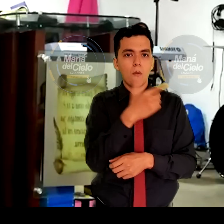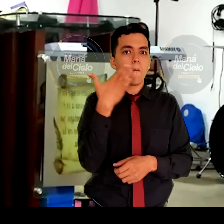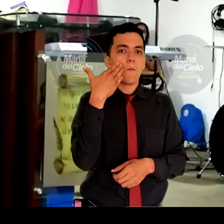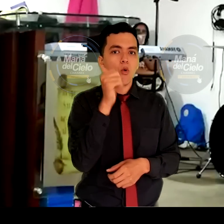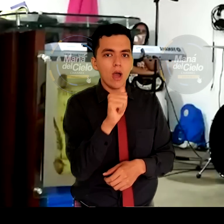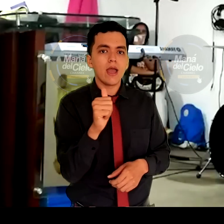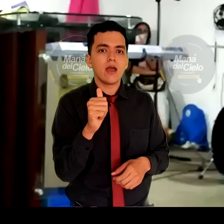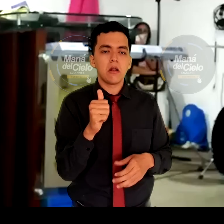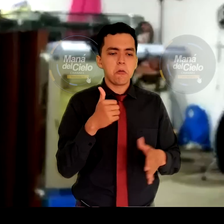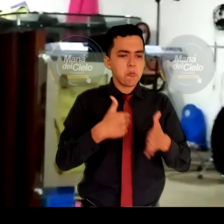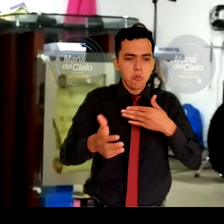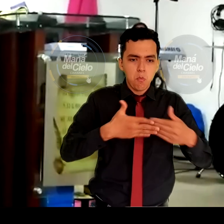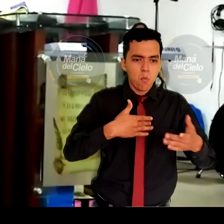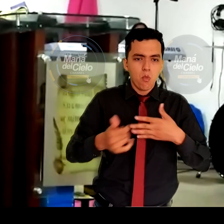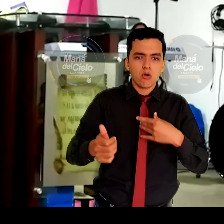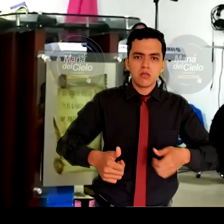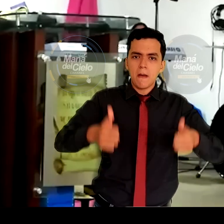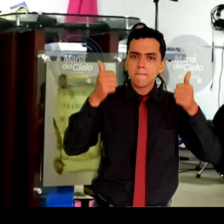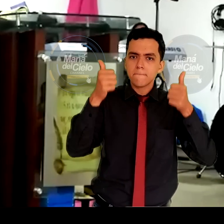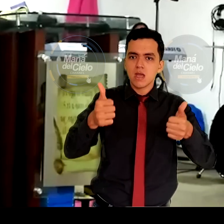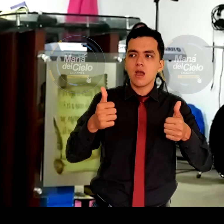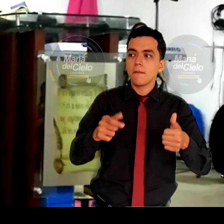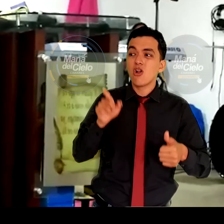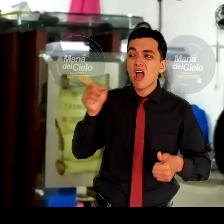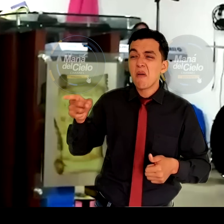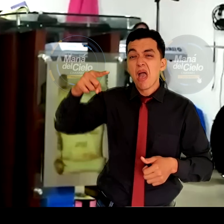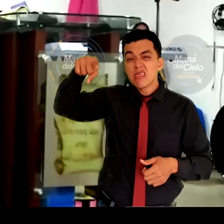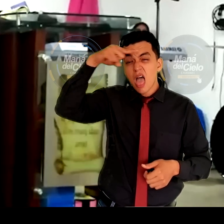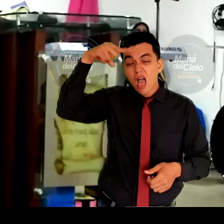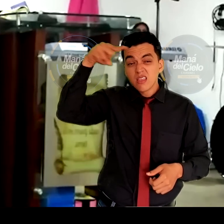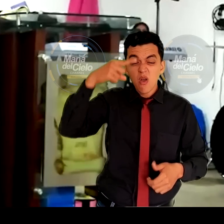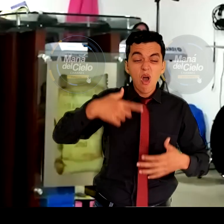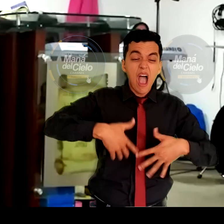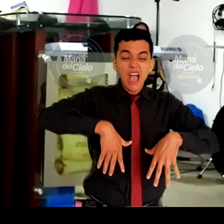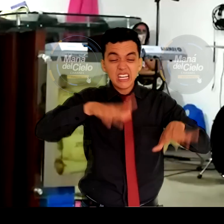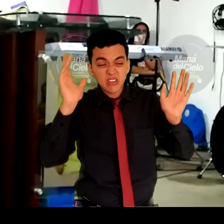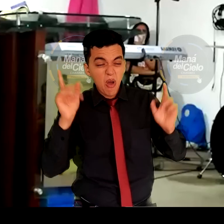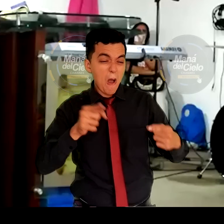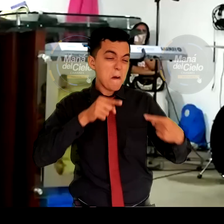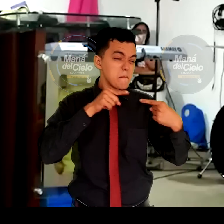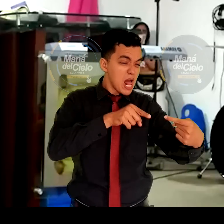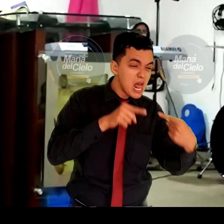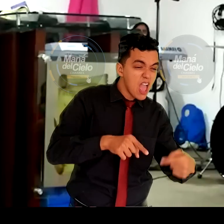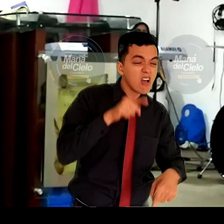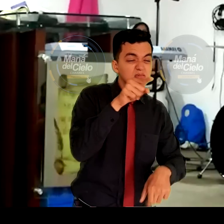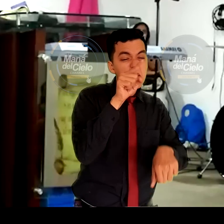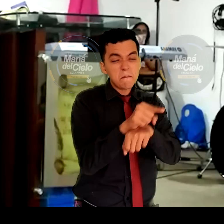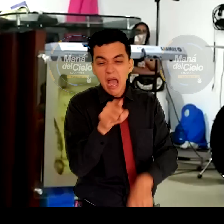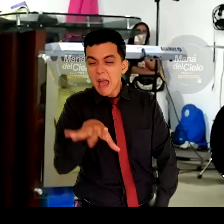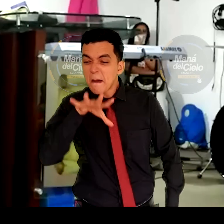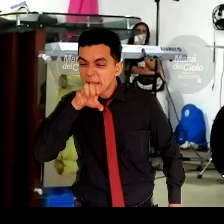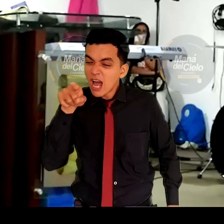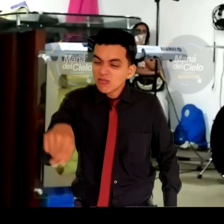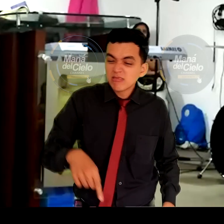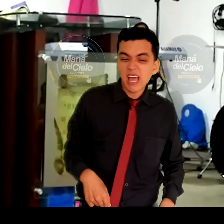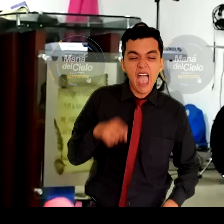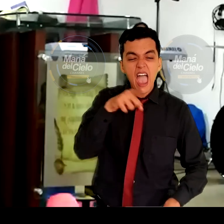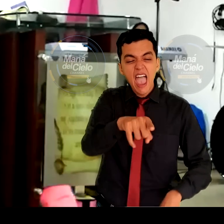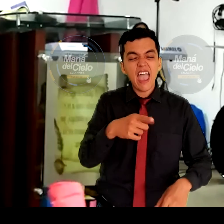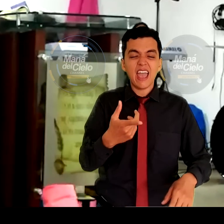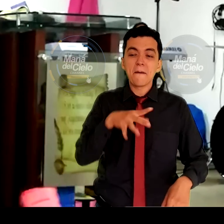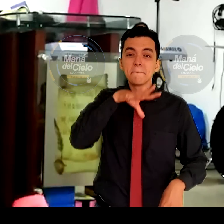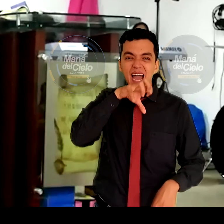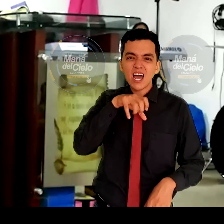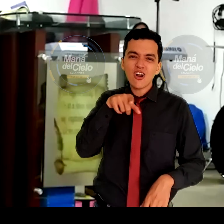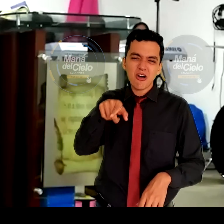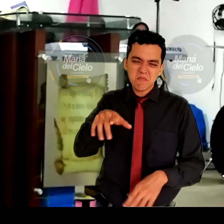morir de hambre, me botaron del empleo, ahora yo no sé qué va a pasar, a pelear con todo el mundo, a dar puntapié al perrito, todos pagan el plato roto?